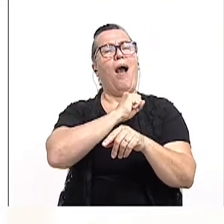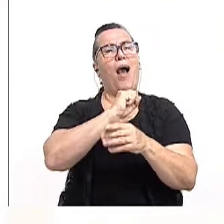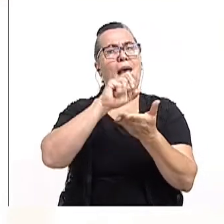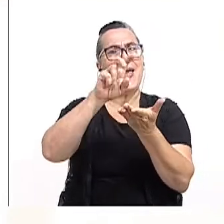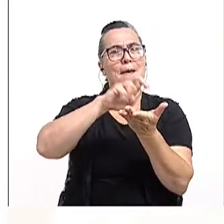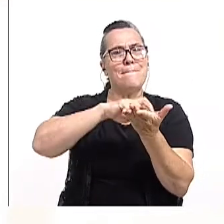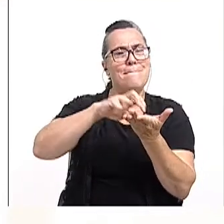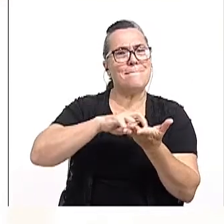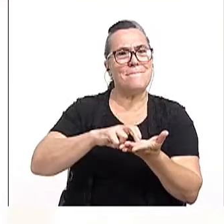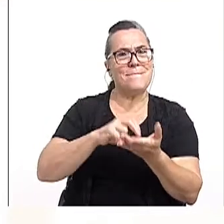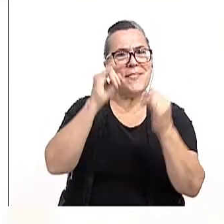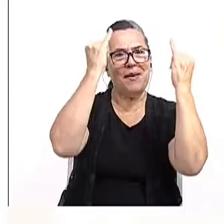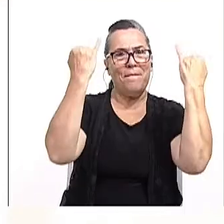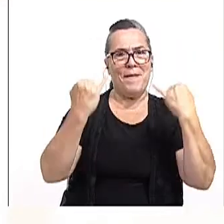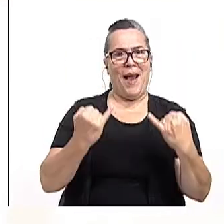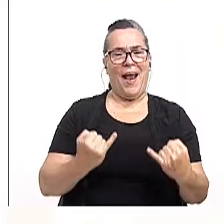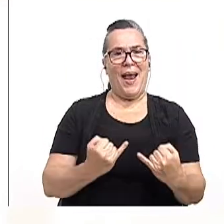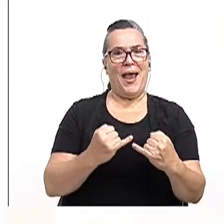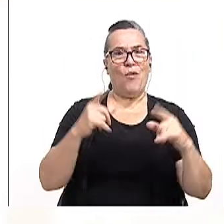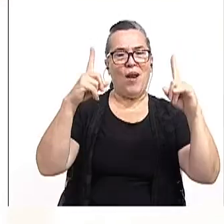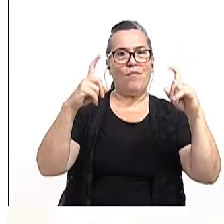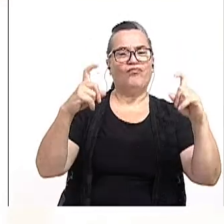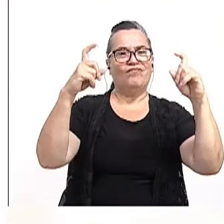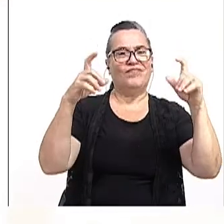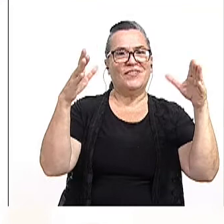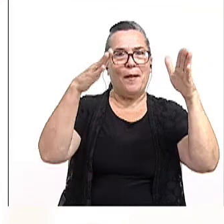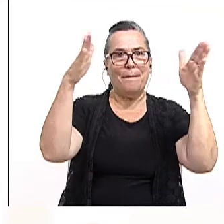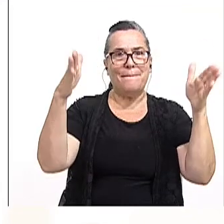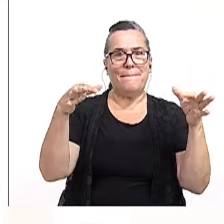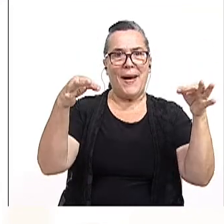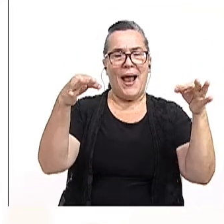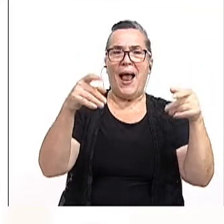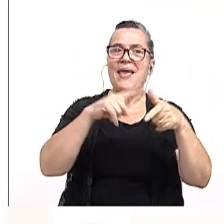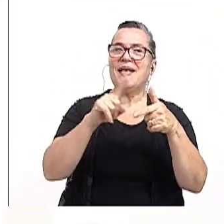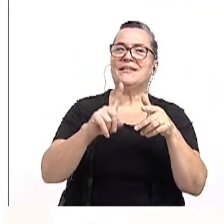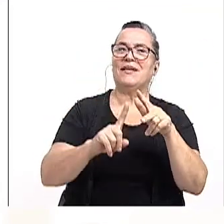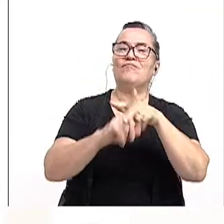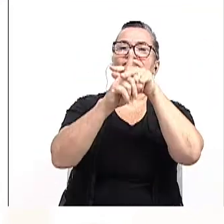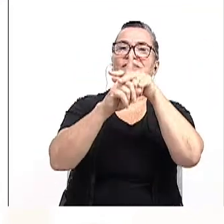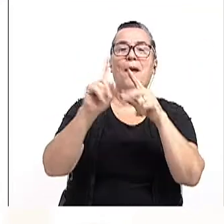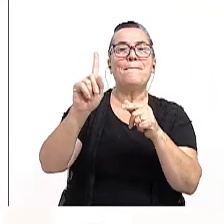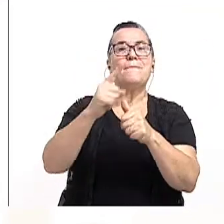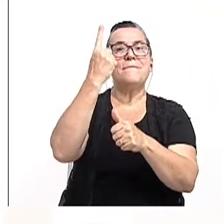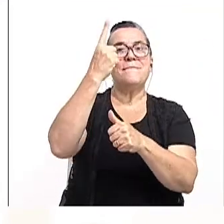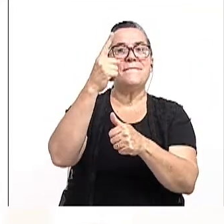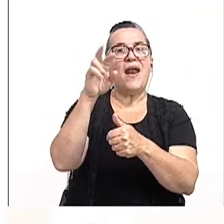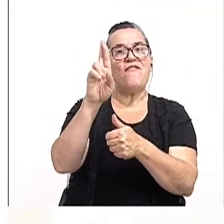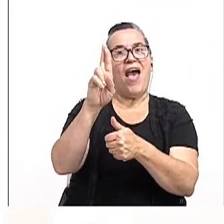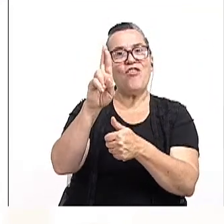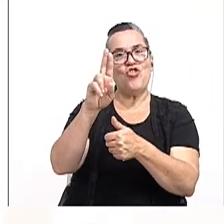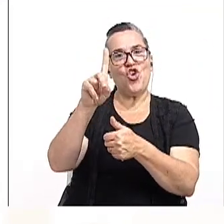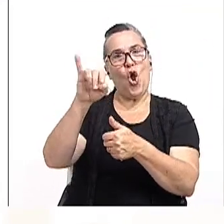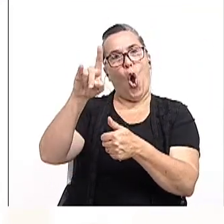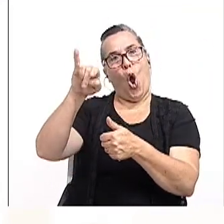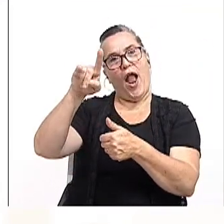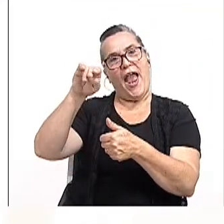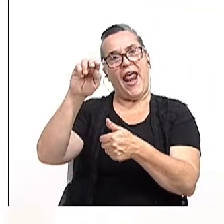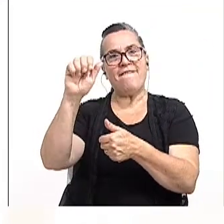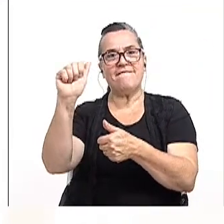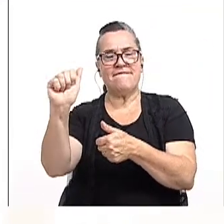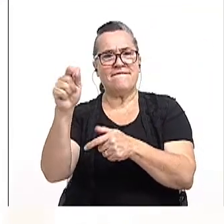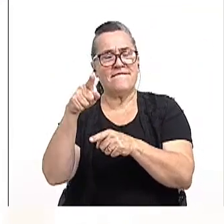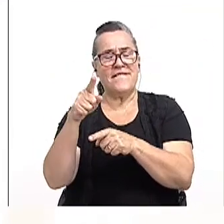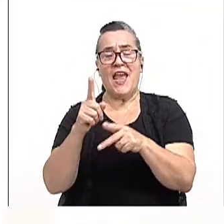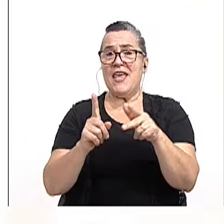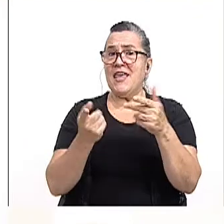una imagen en una placa fotográfica. Fue así como se hizo la primer radiografía, y gracias a este